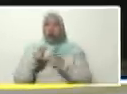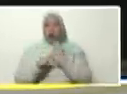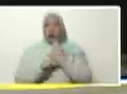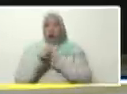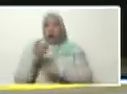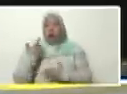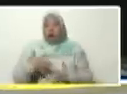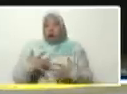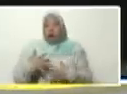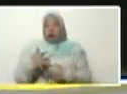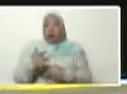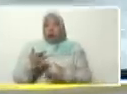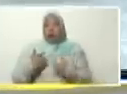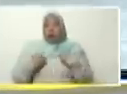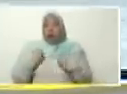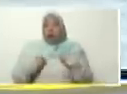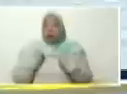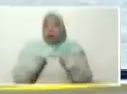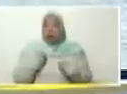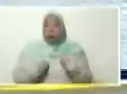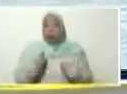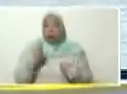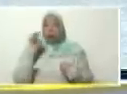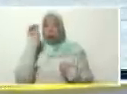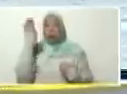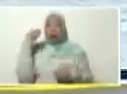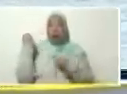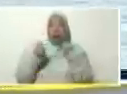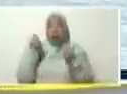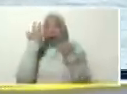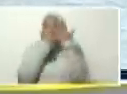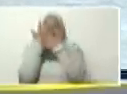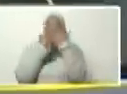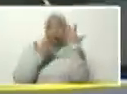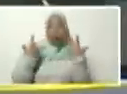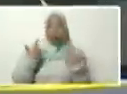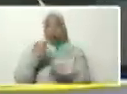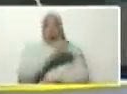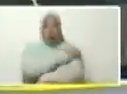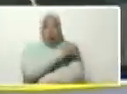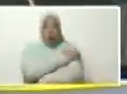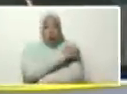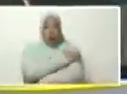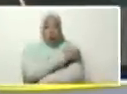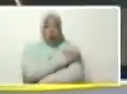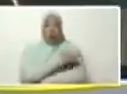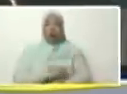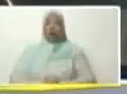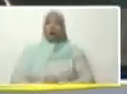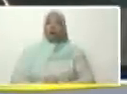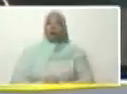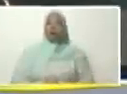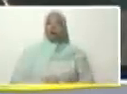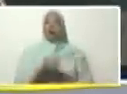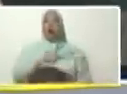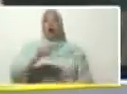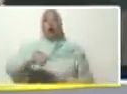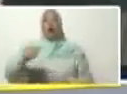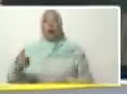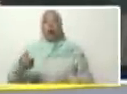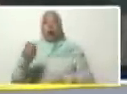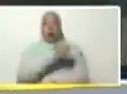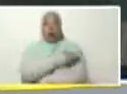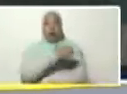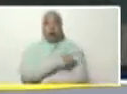dolor, de incertidumbre, que el imperialismo, con sus secuaces de la